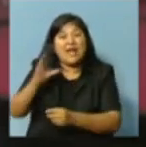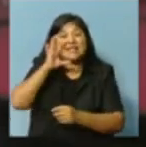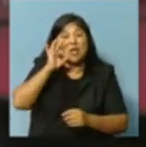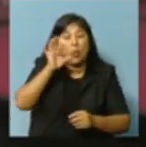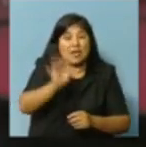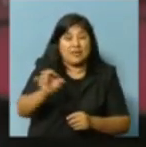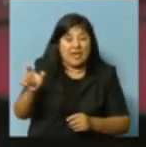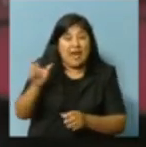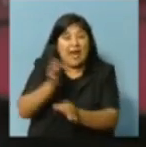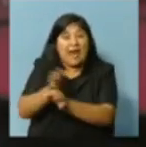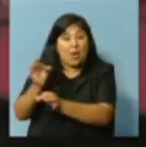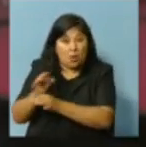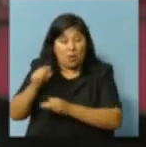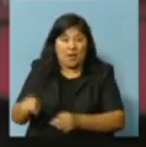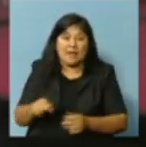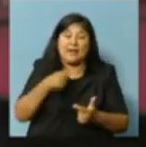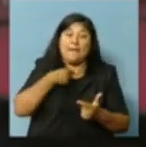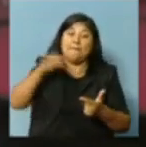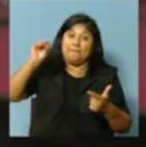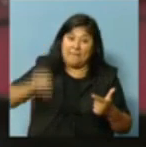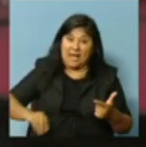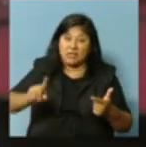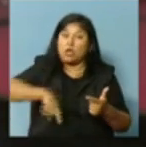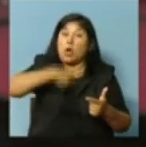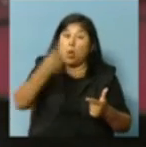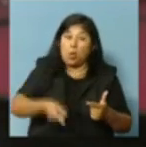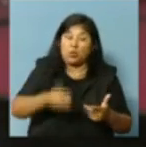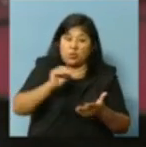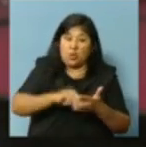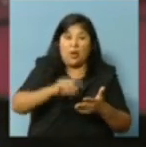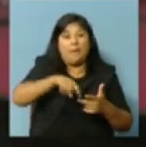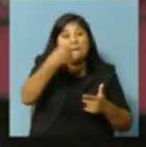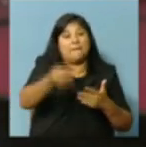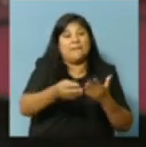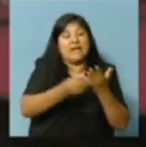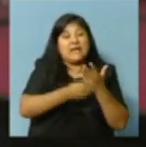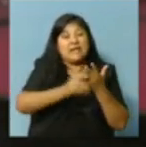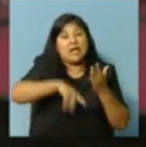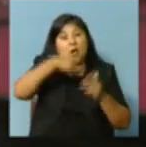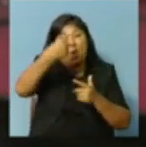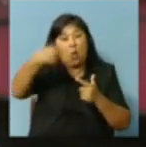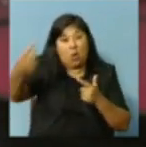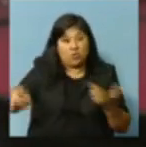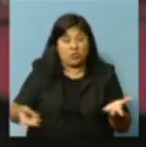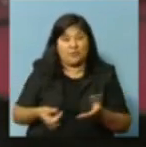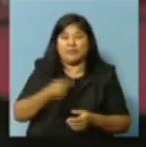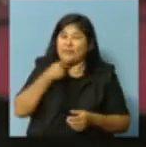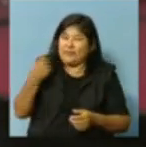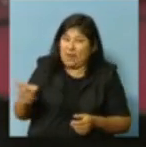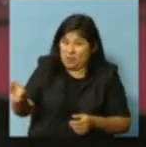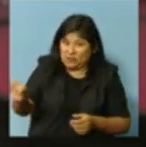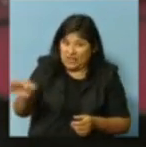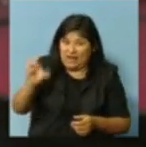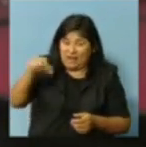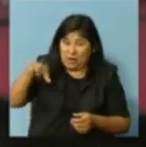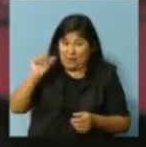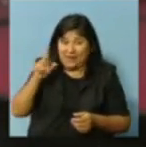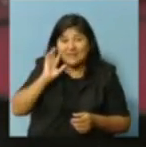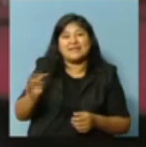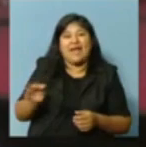pero esto también combina con otras políticas del estado voy a retomar que en jujuy como en 10 provincias del norte